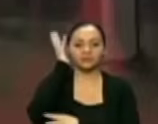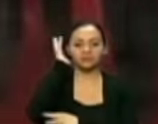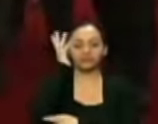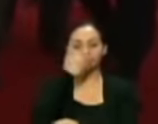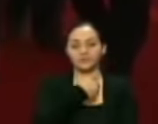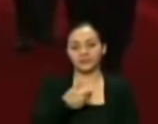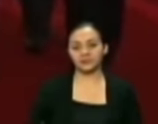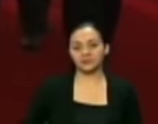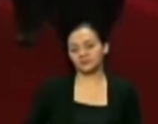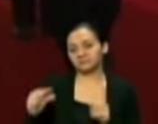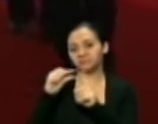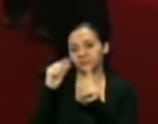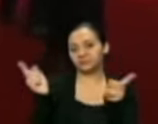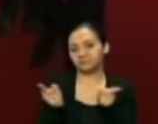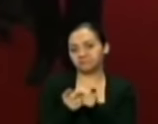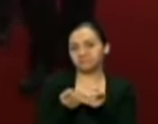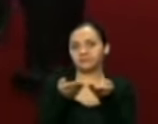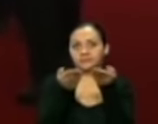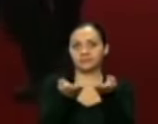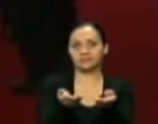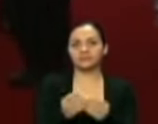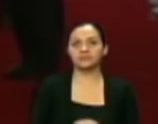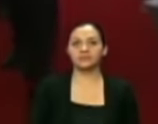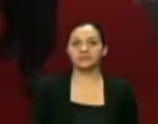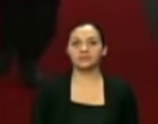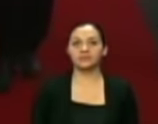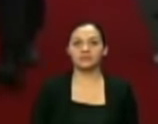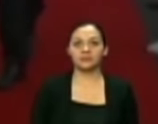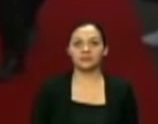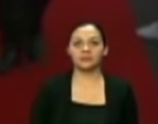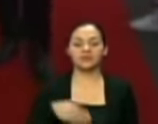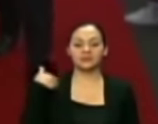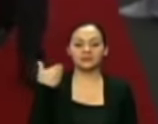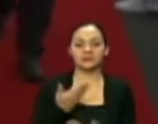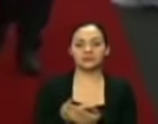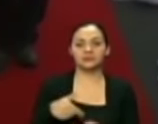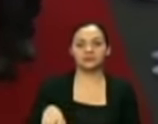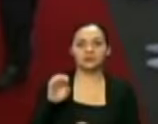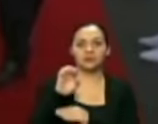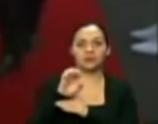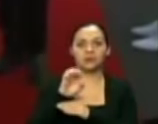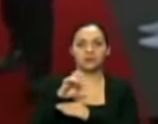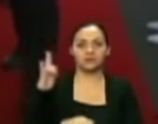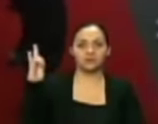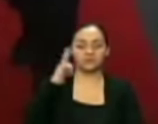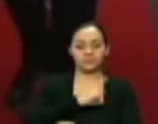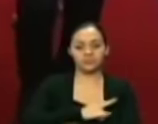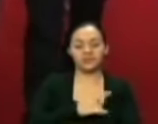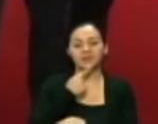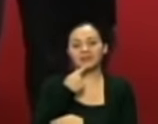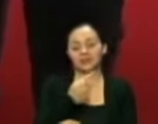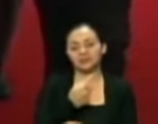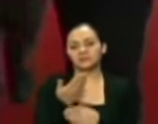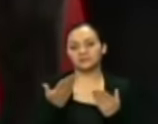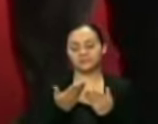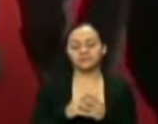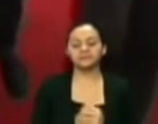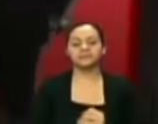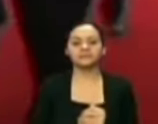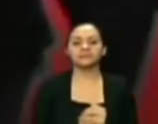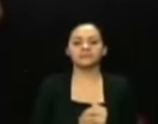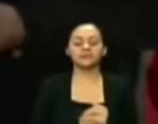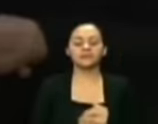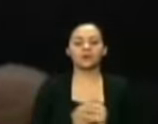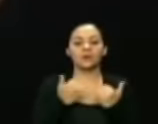Declarações de la mandataria brasileña Dilma Rousseff a su arribo a nuestro país. Textualmente lo que dijo, abro